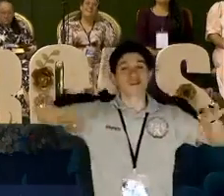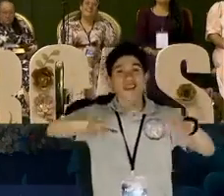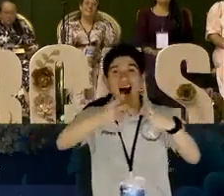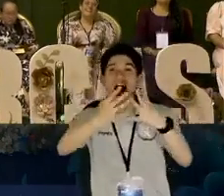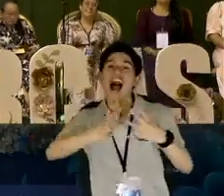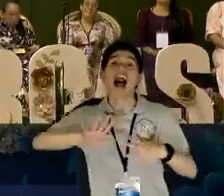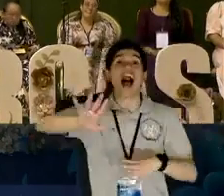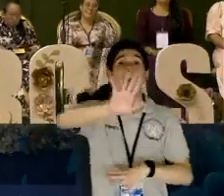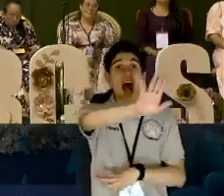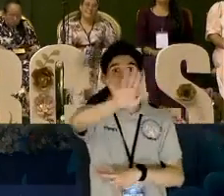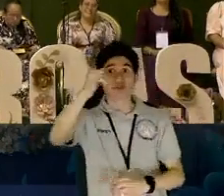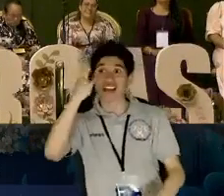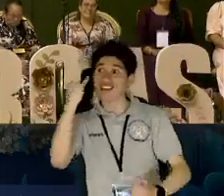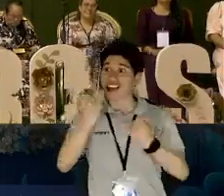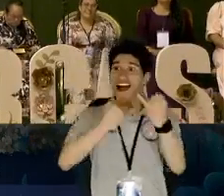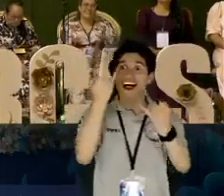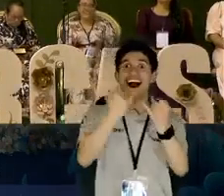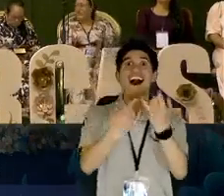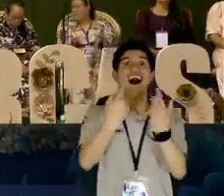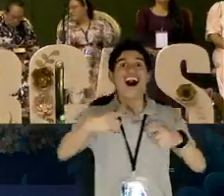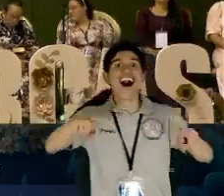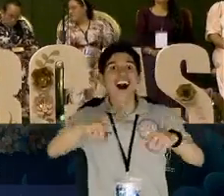¿Sabe cuál es?